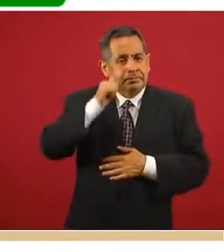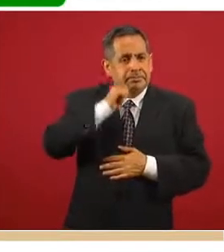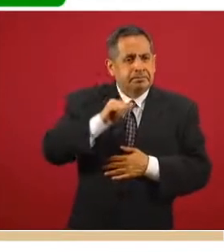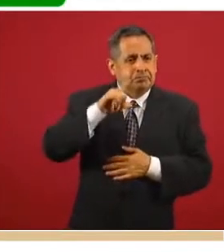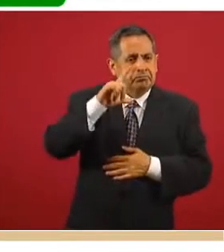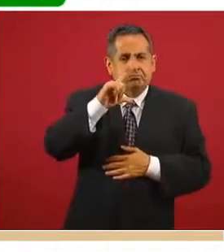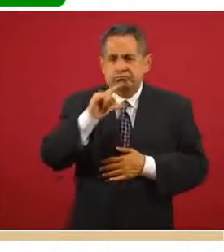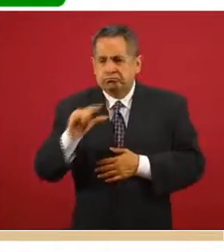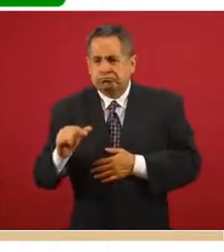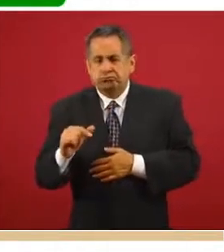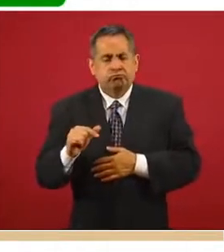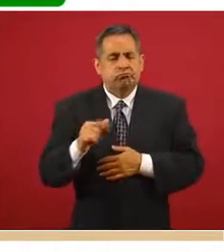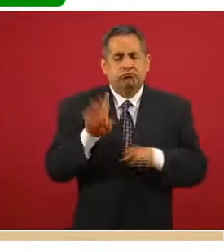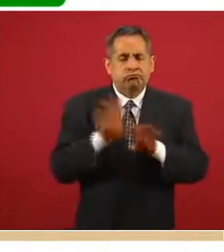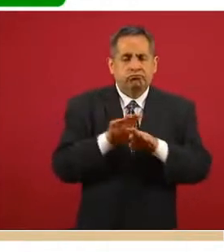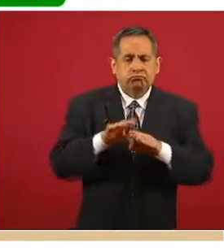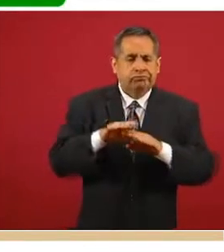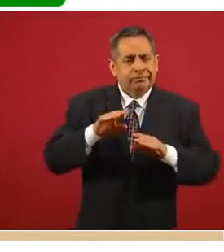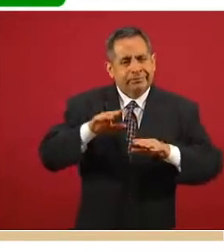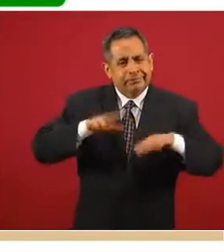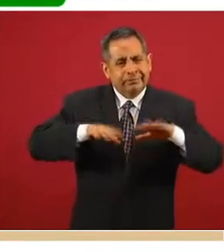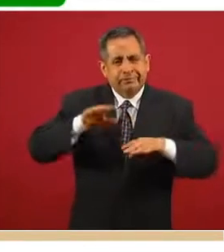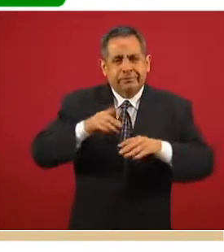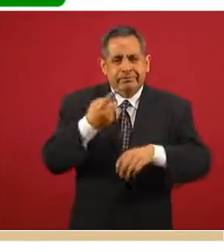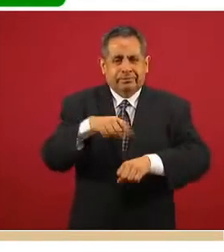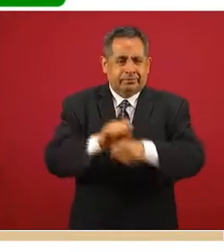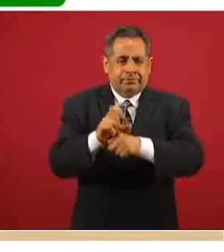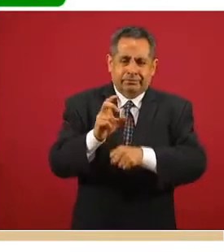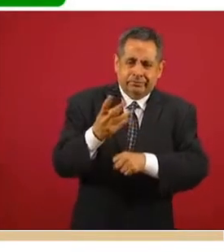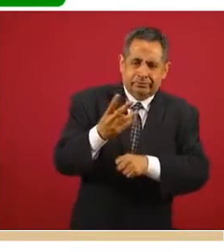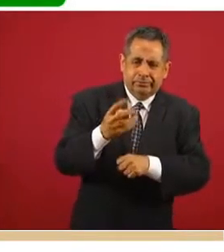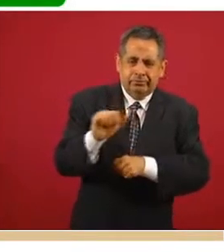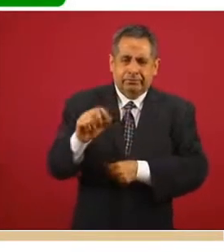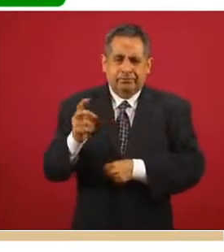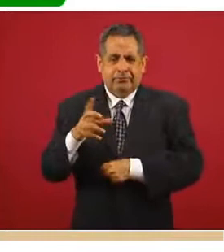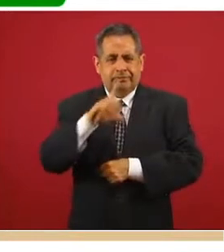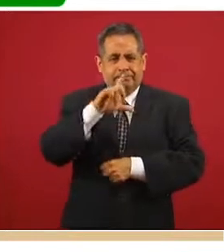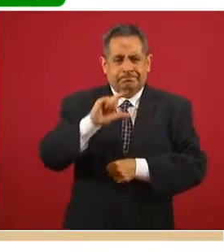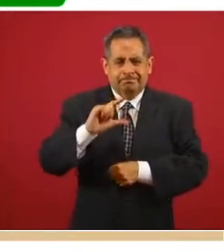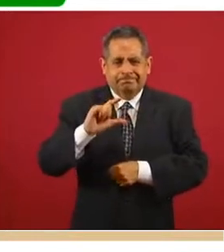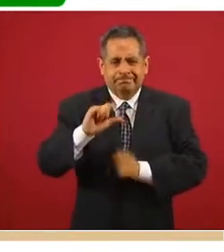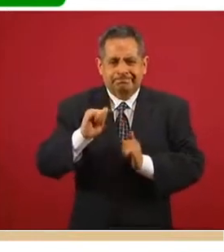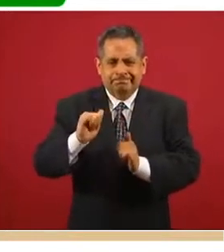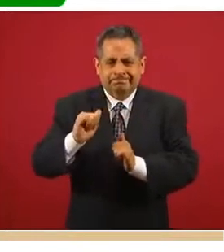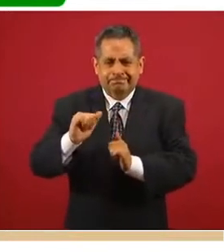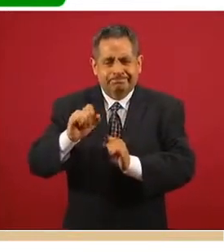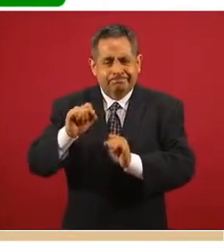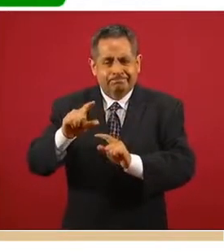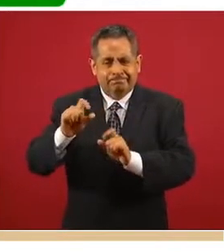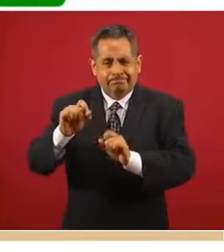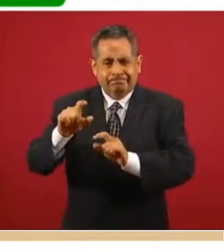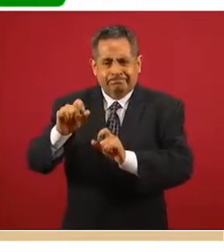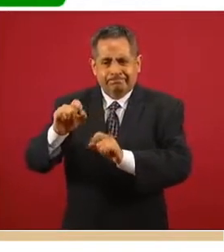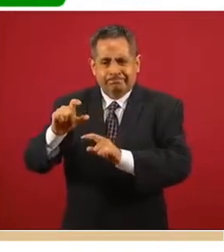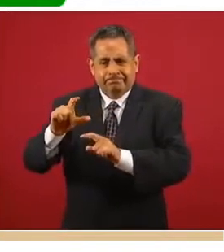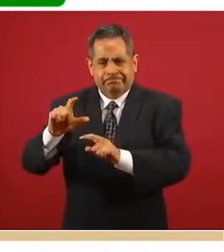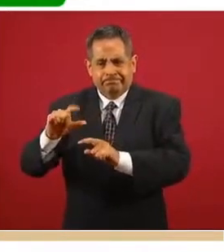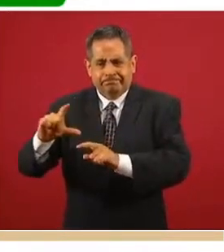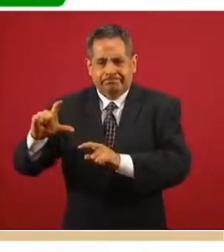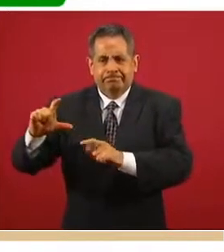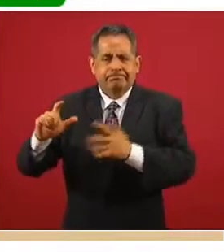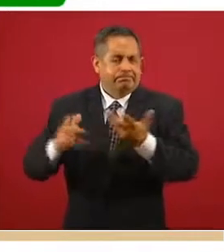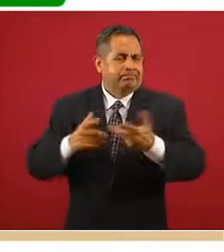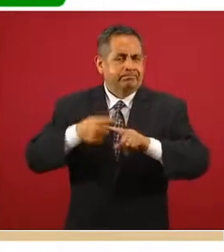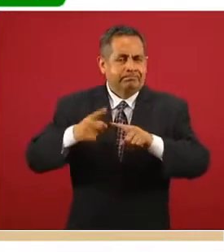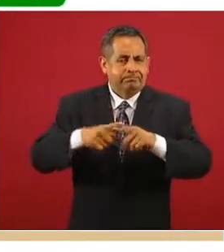misma velocidad, se puede ver ahí que entre la semana 34 y la 35 se estancó el decrecimiento, se estancó la